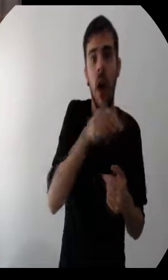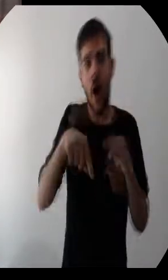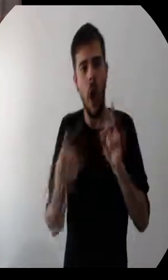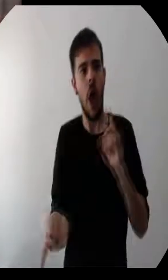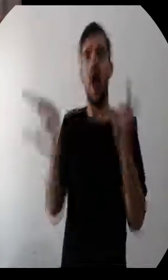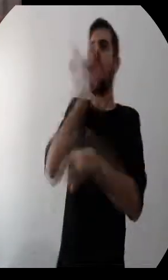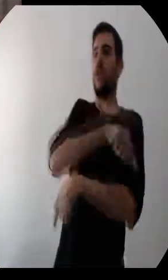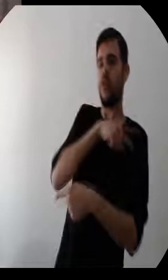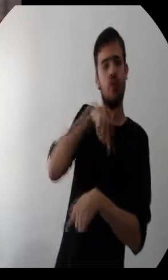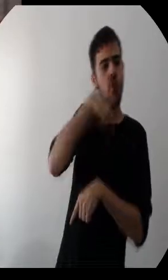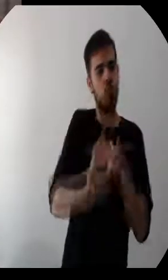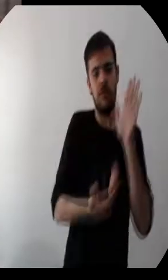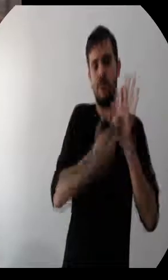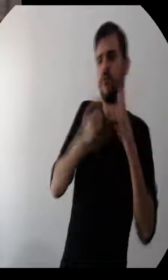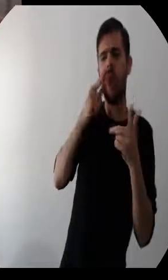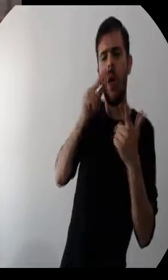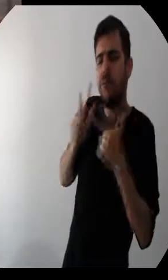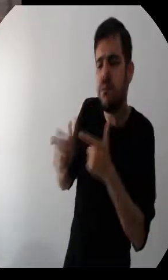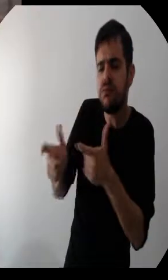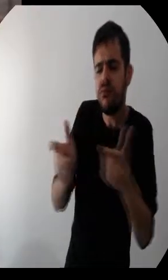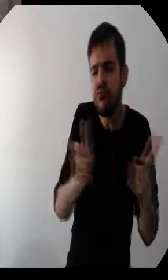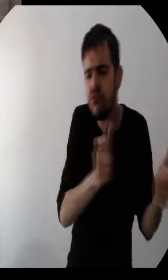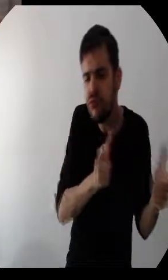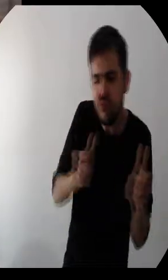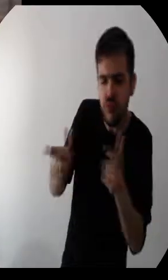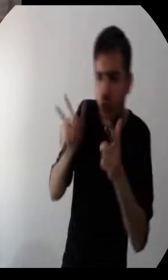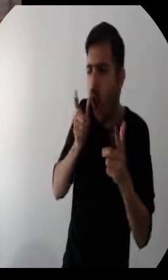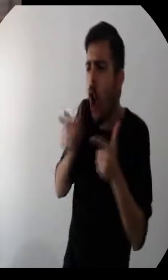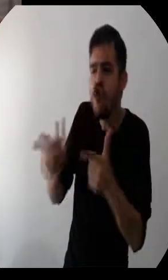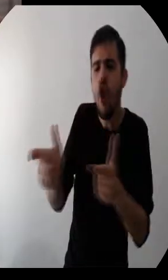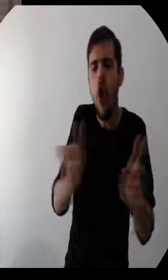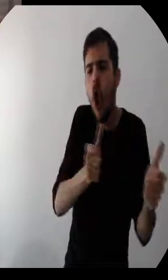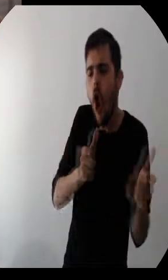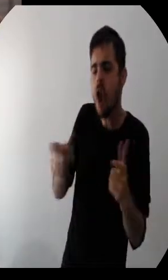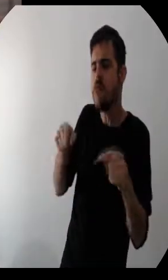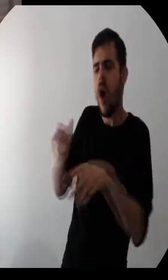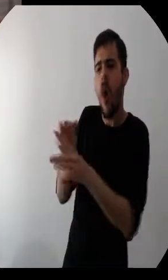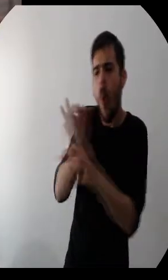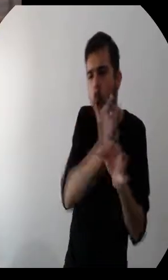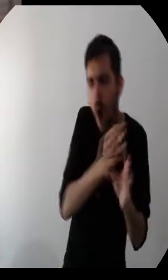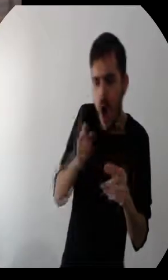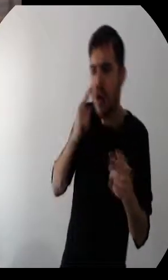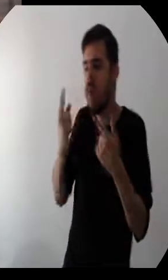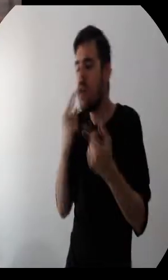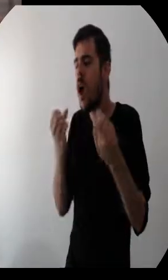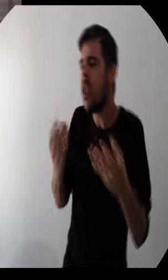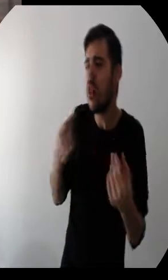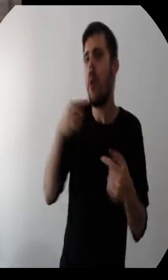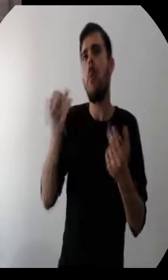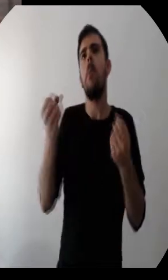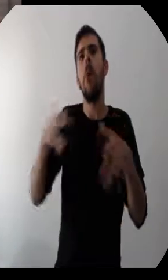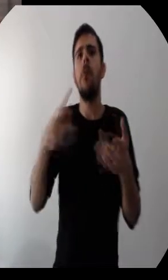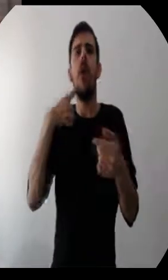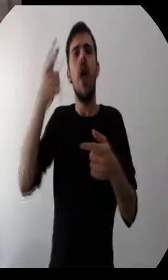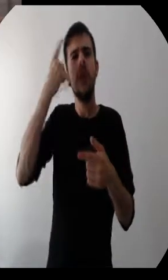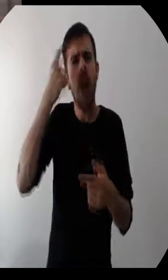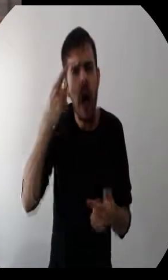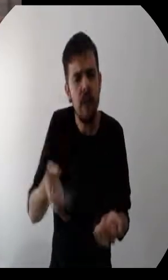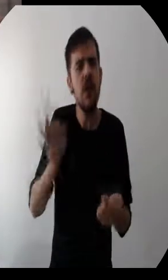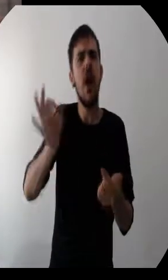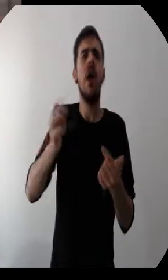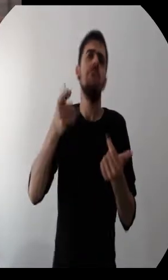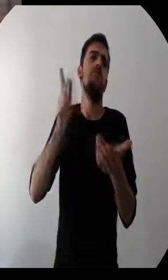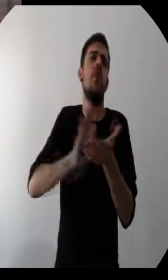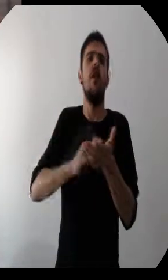le toma examen a la escuela. Y estos exámenes, que consisten generalmente en pruebas de competencia lingüística, competencia matemática, después se le